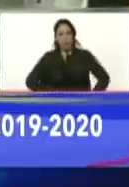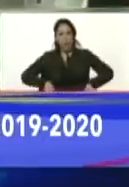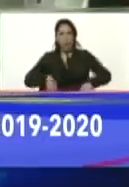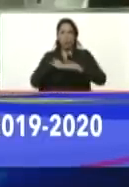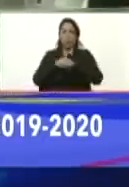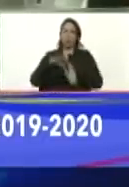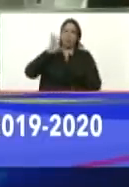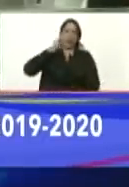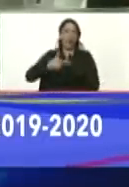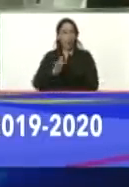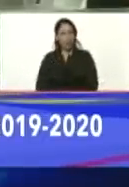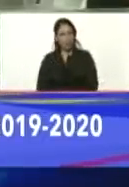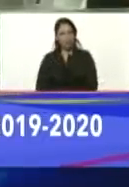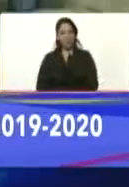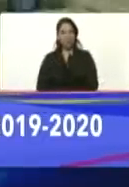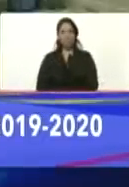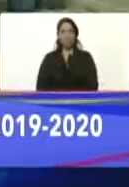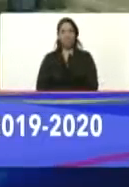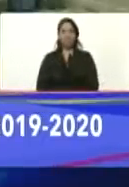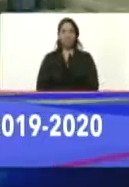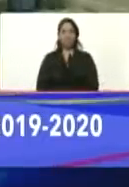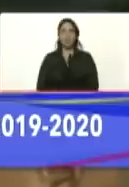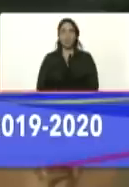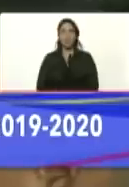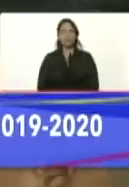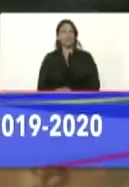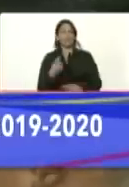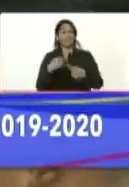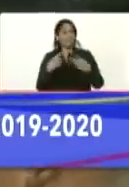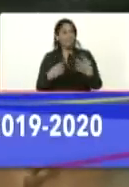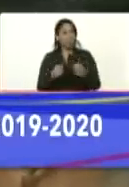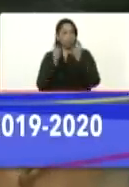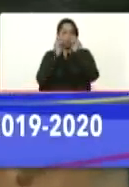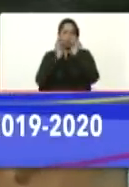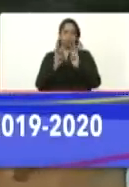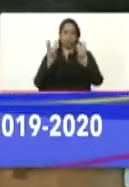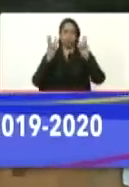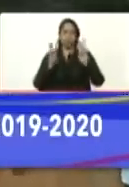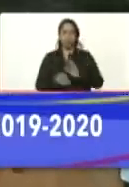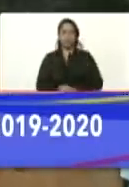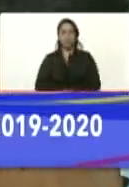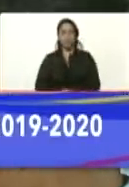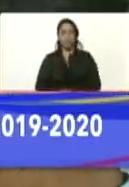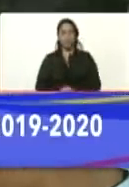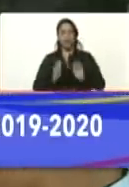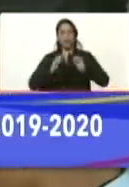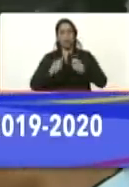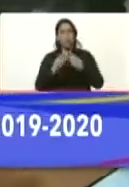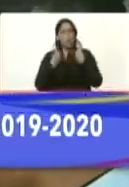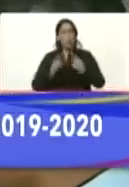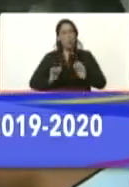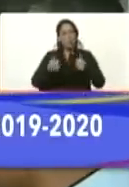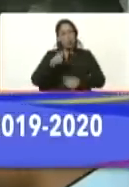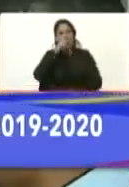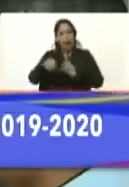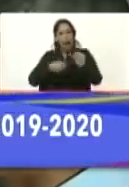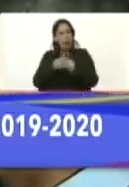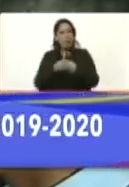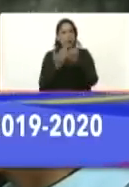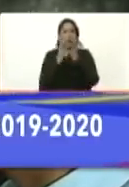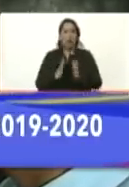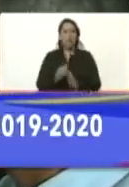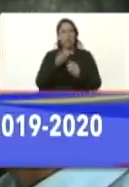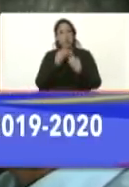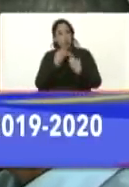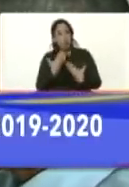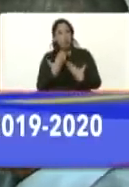guarda o una cosa impresionante aristóbulo como arrancó el año escolar es muy